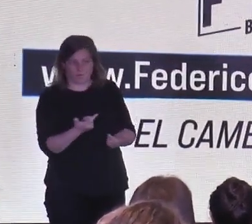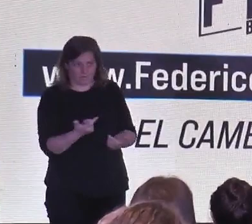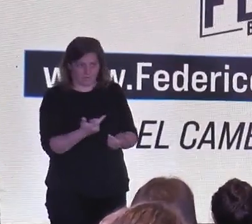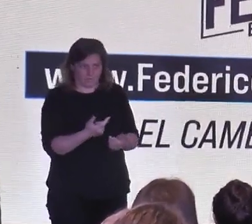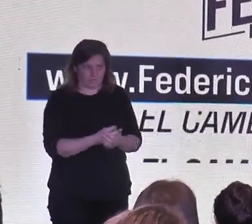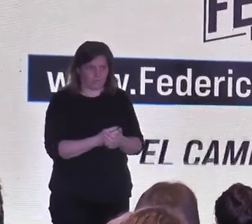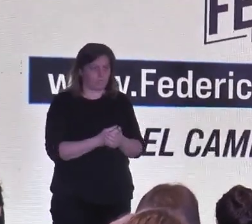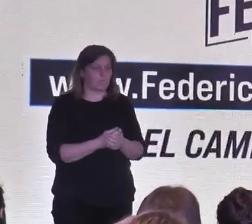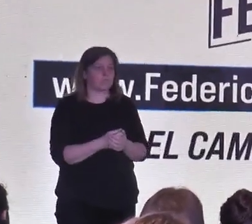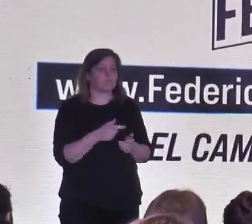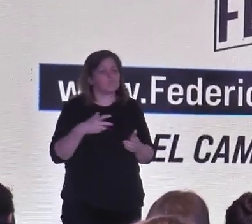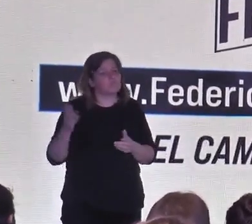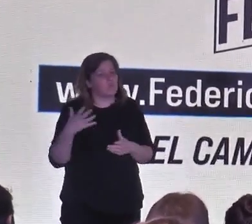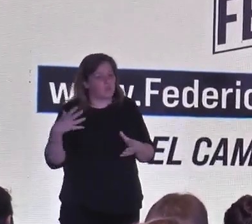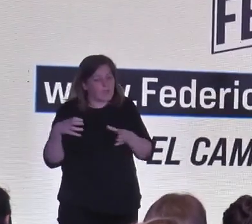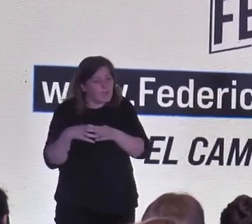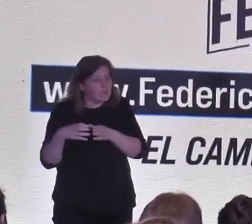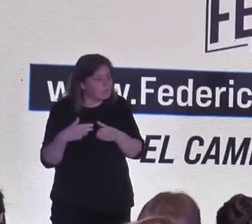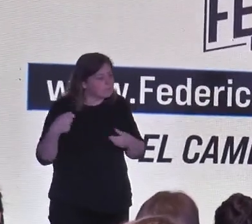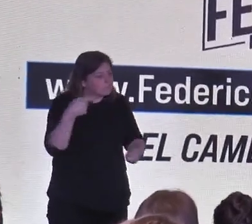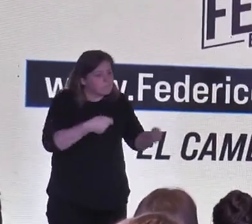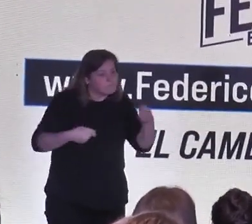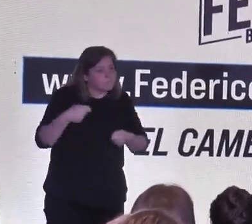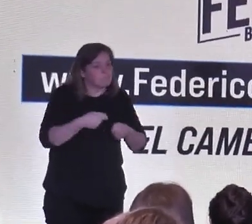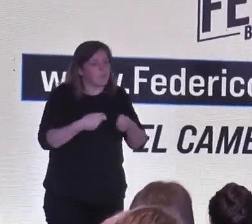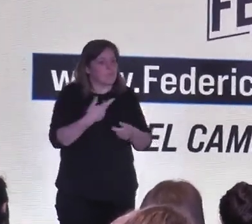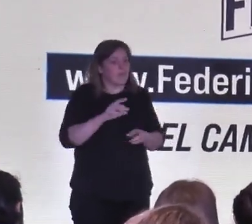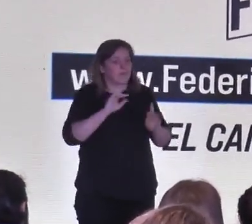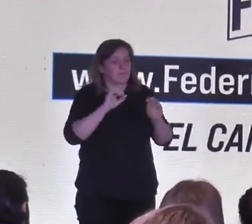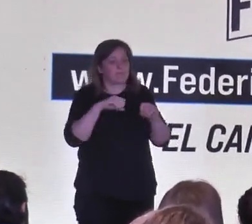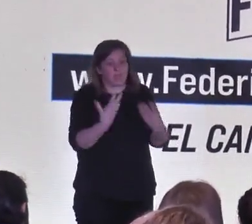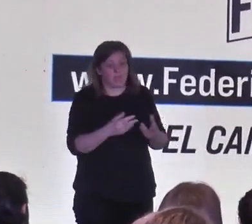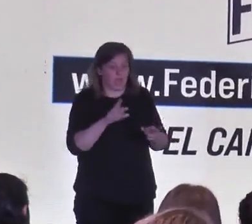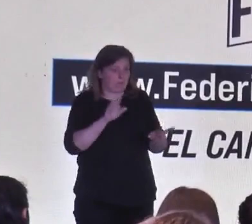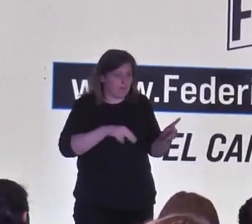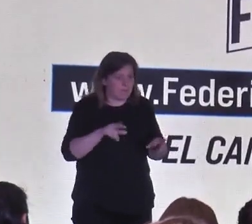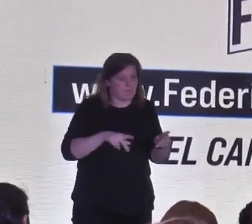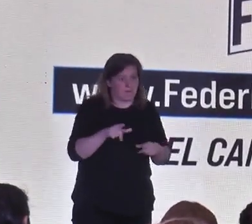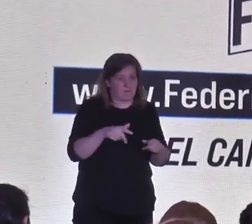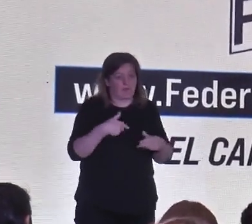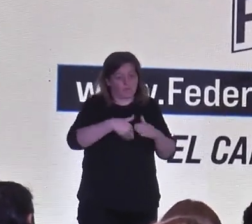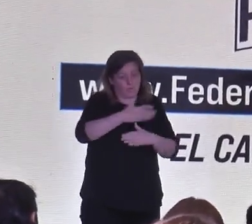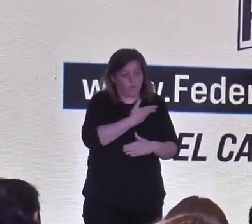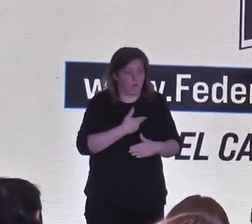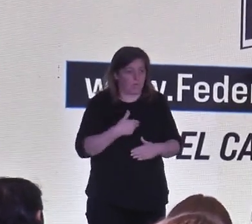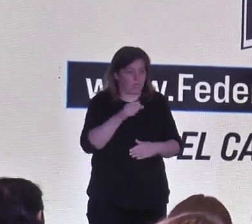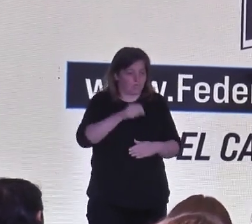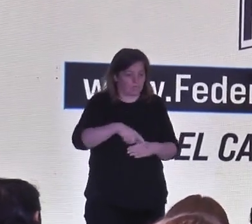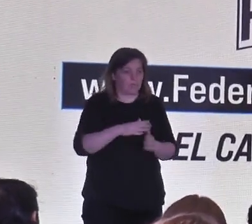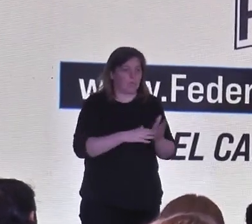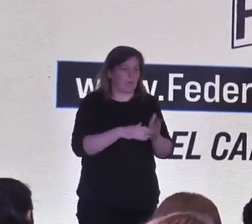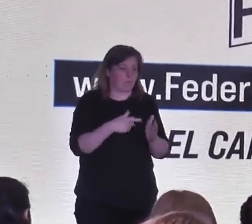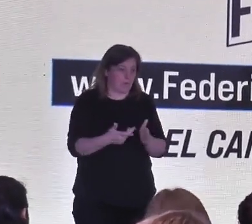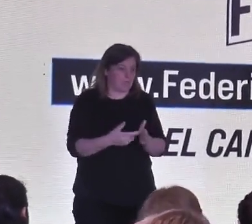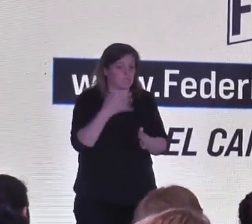para propuestas concretas para esa realidad, sino que entiende que durante también lo que va a ser su gestión se va a